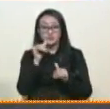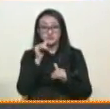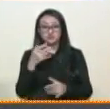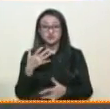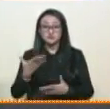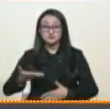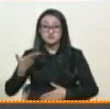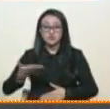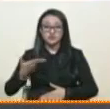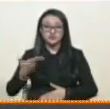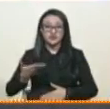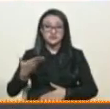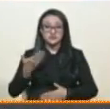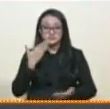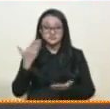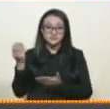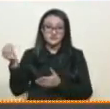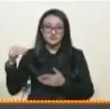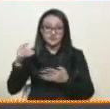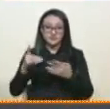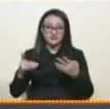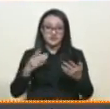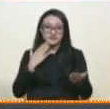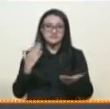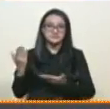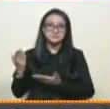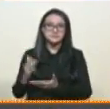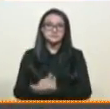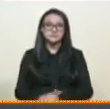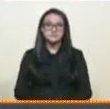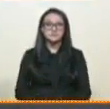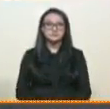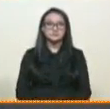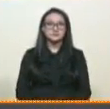interés y Carlos Rebete nos tiene todos los detalles. Adelante, te escuchamos.